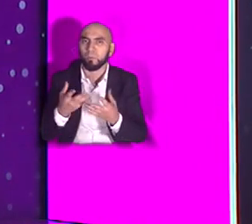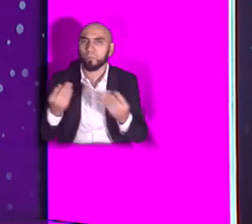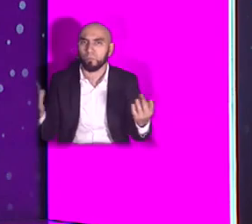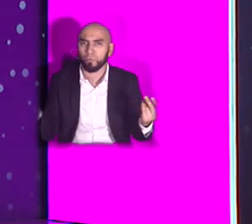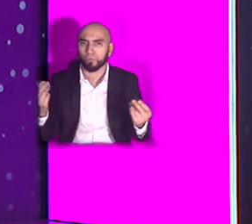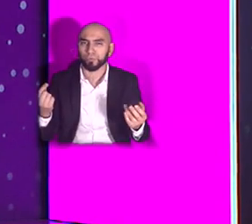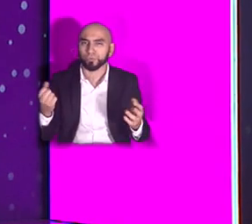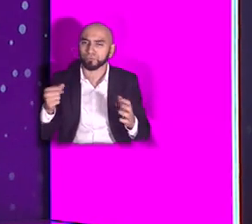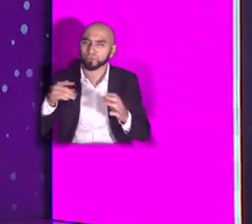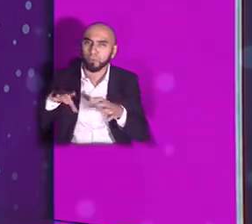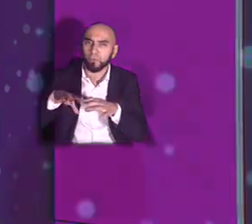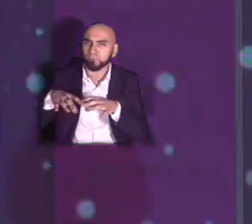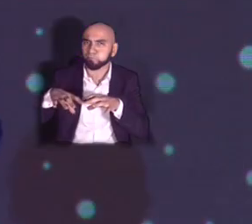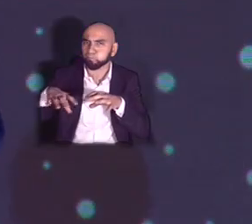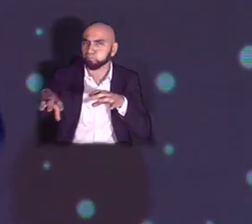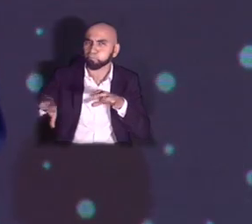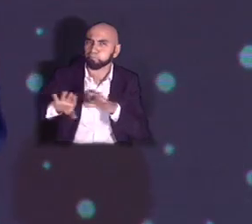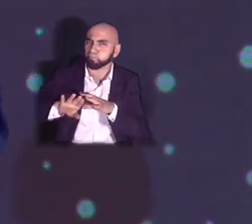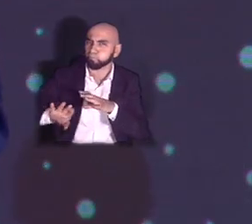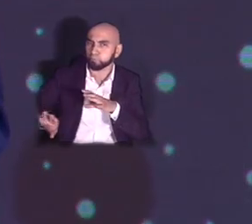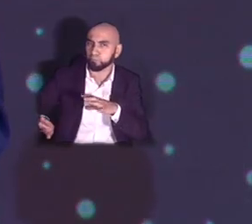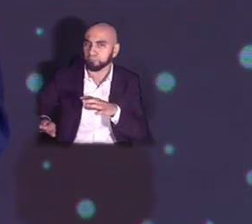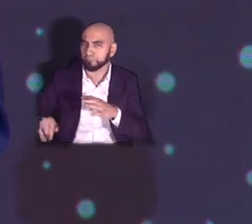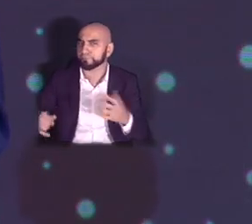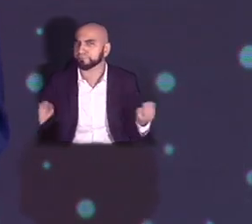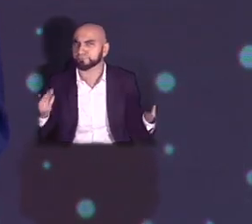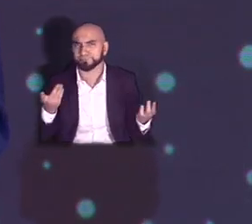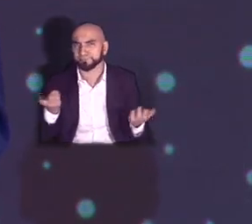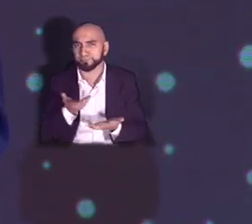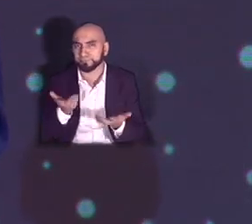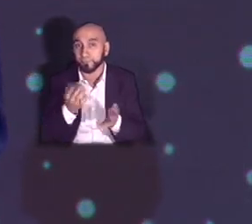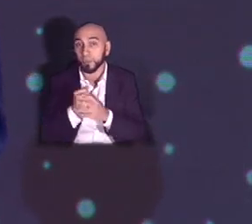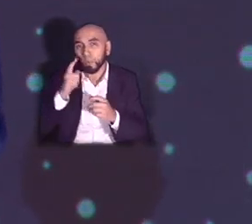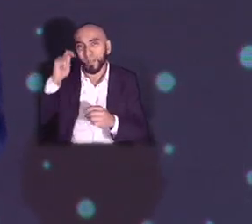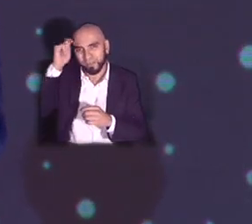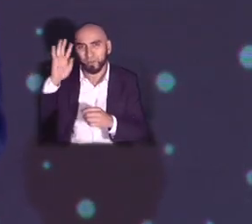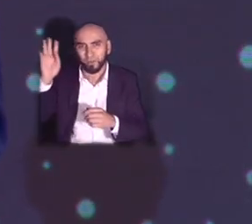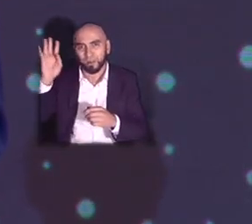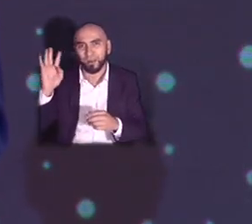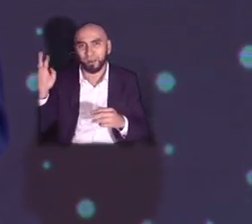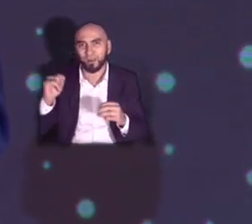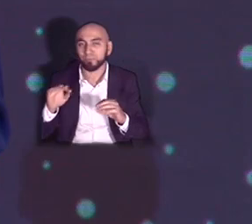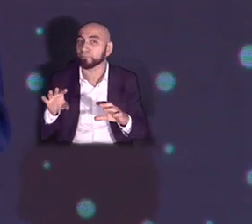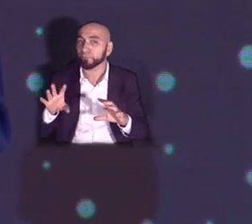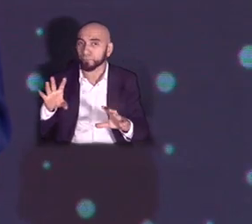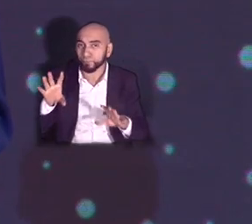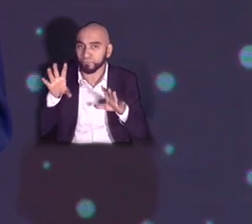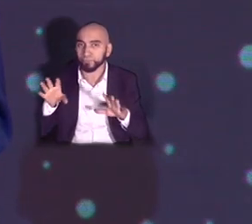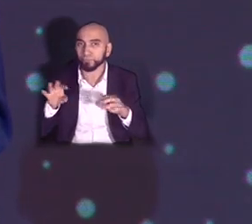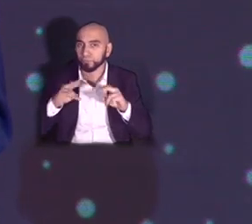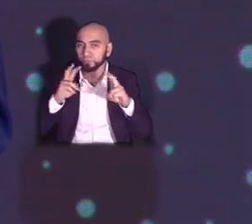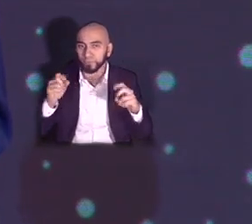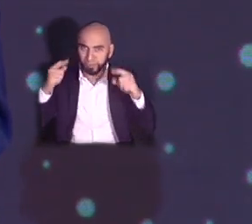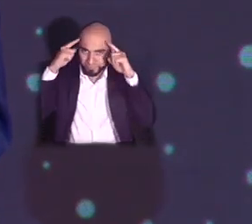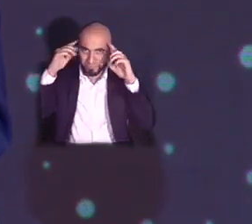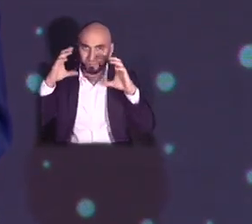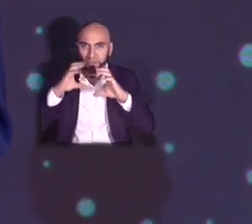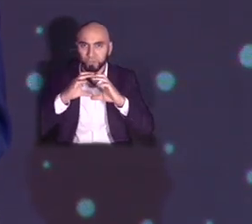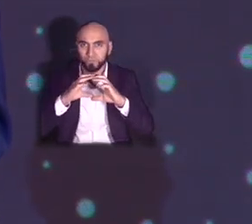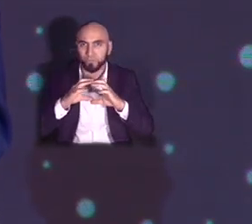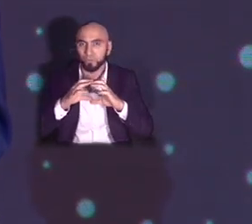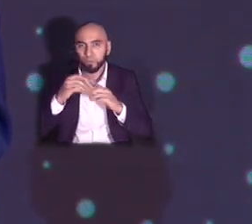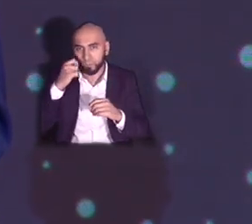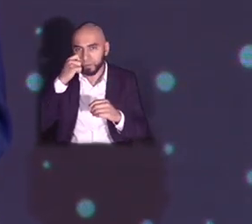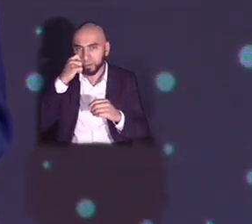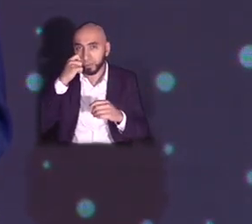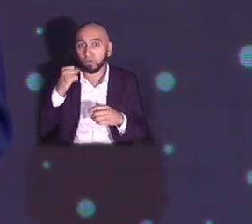concepción. Dicho sea paso, una teoría atractiva de rápida expansión del cerebro humano que mencioné después, que